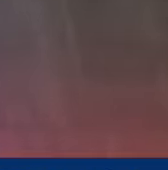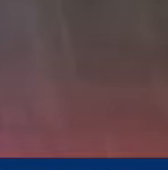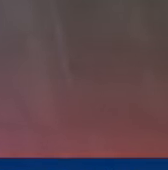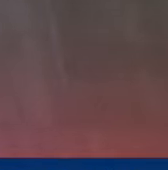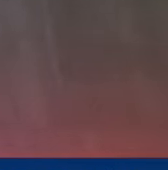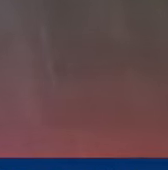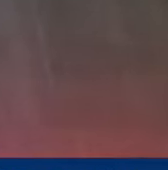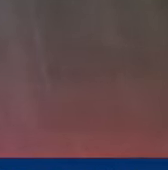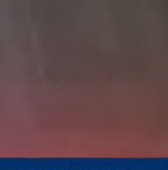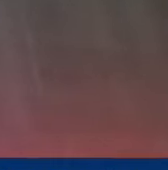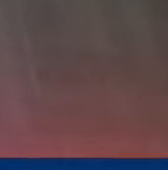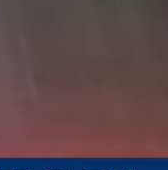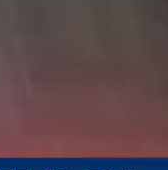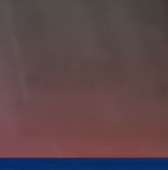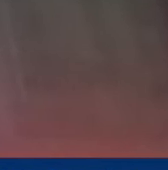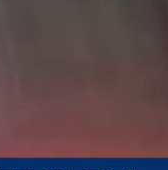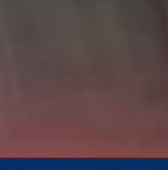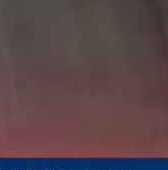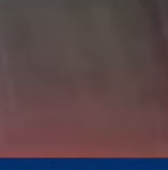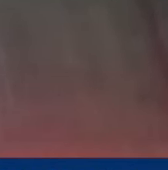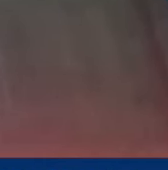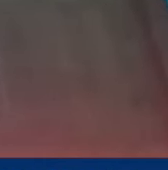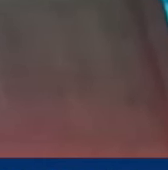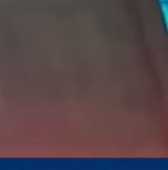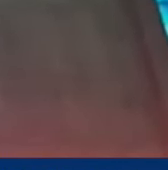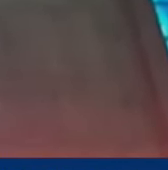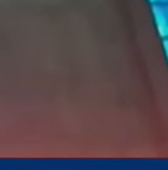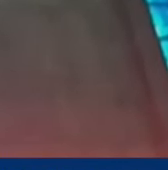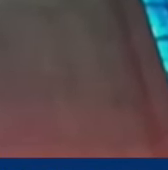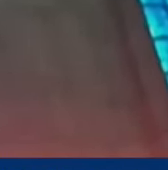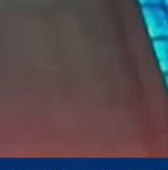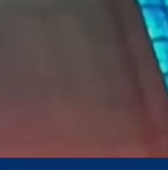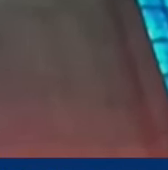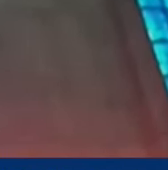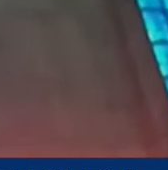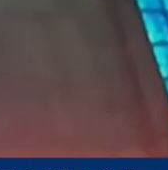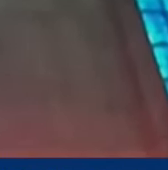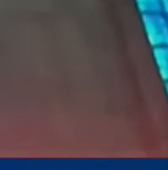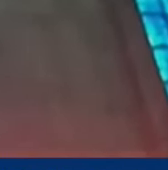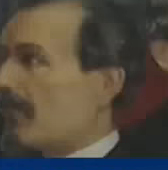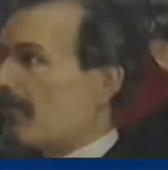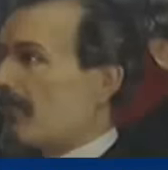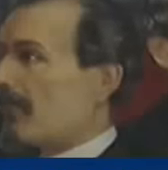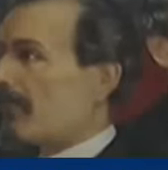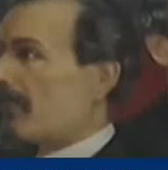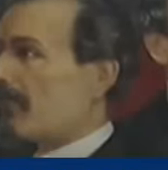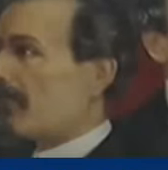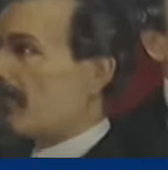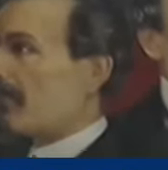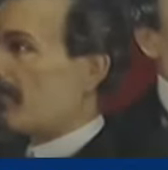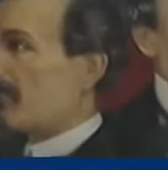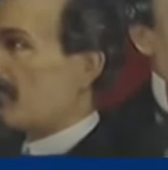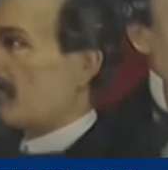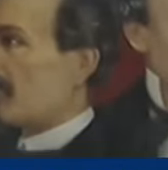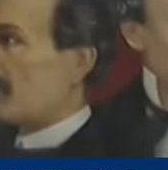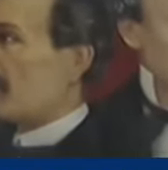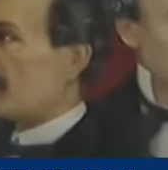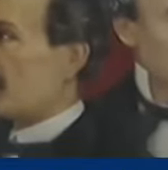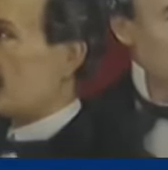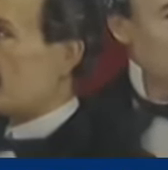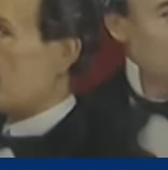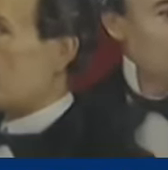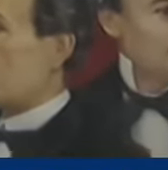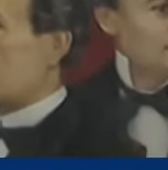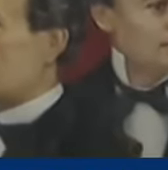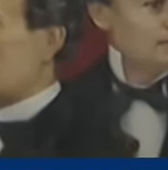un ataque cibernético contra su sistema. Fue una de las denuncias incluso que consignó en esta sala electoral los representantes